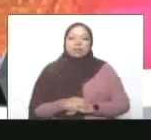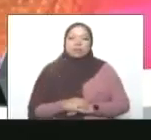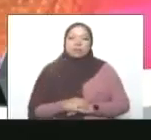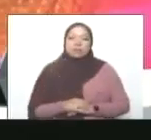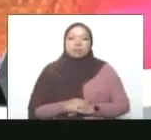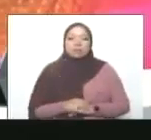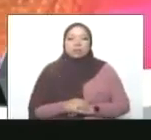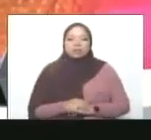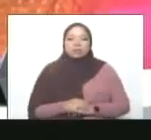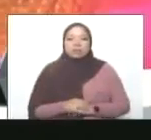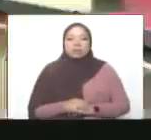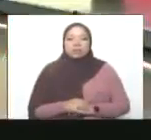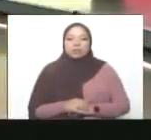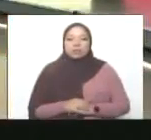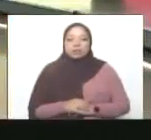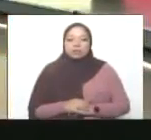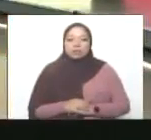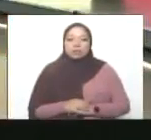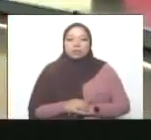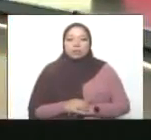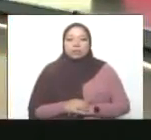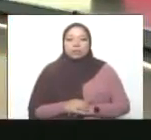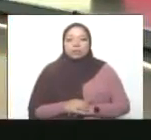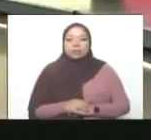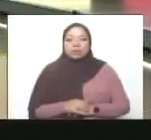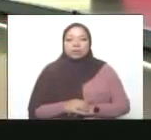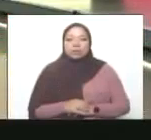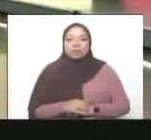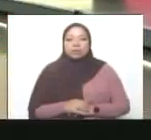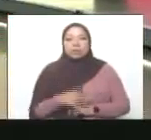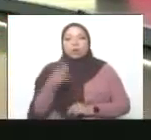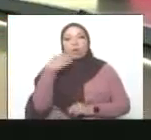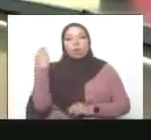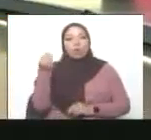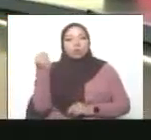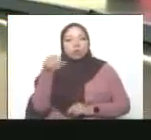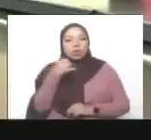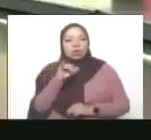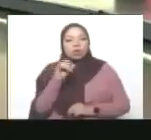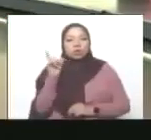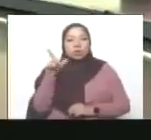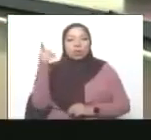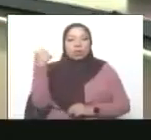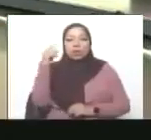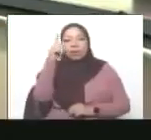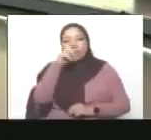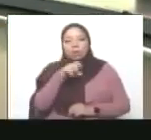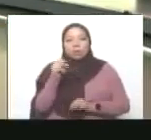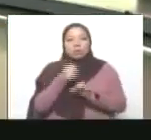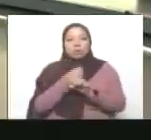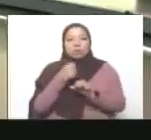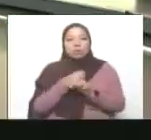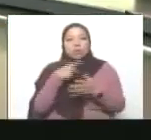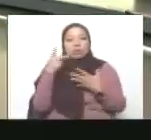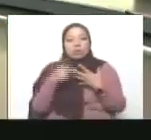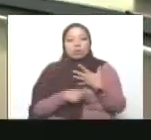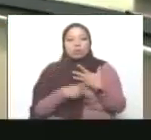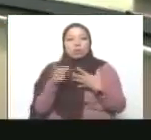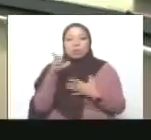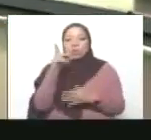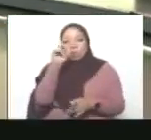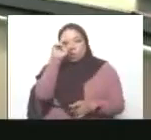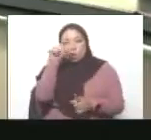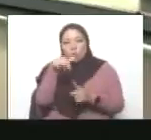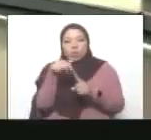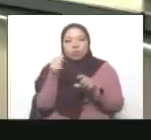Así es, ahí tenemos a Damari, que ella dice de manera orgullosa que el año pasado, este año clasificó, no logró premio, pero